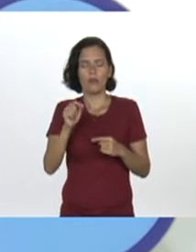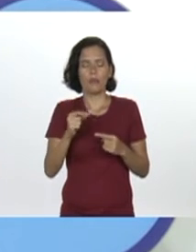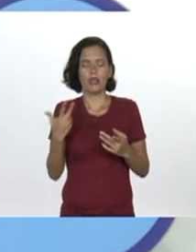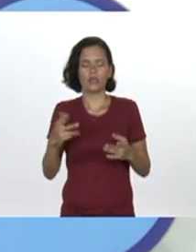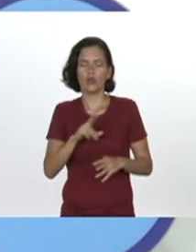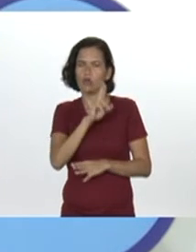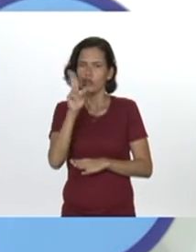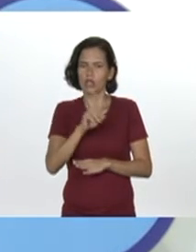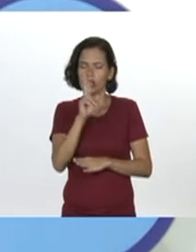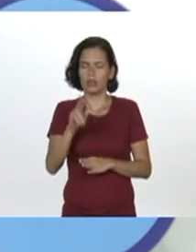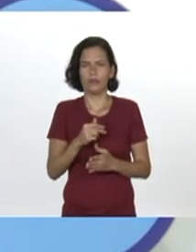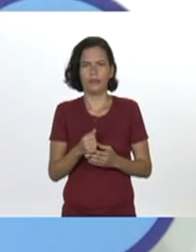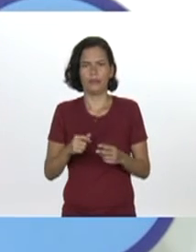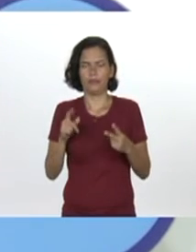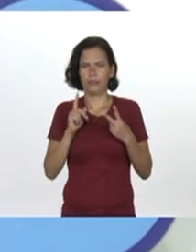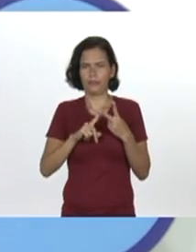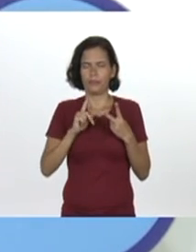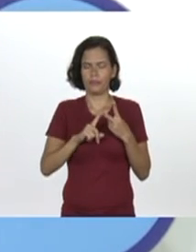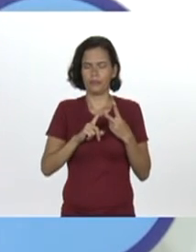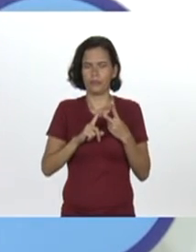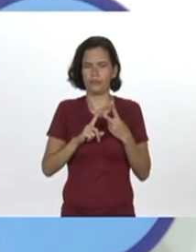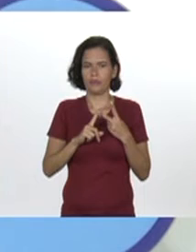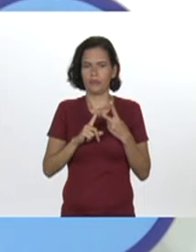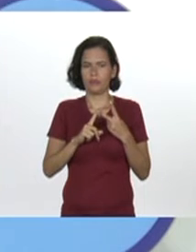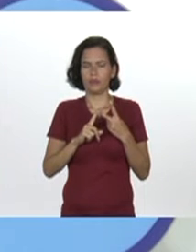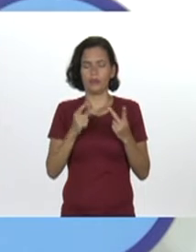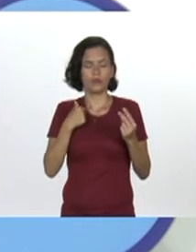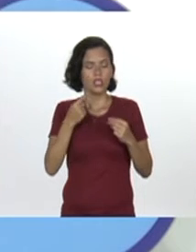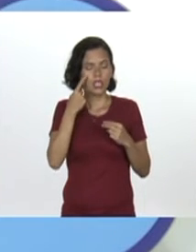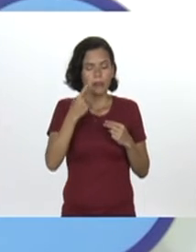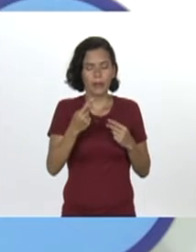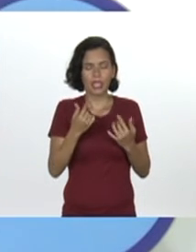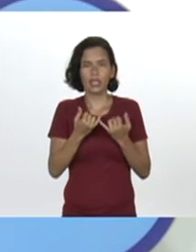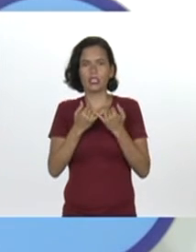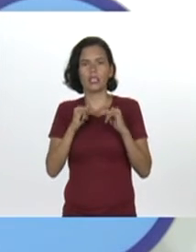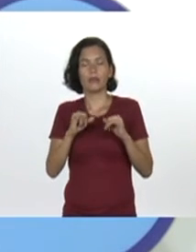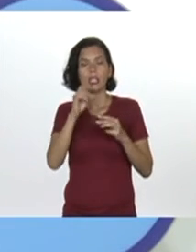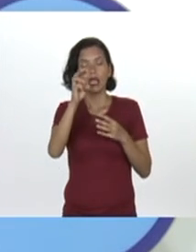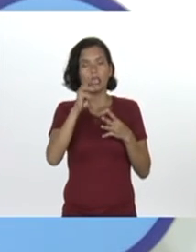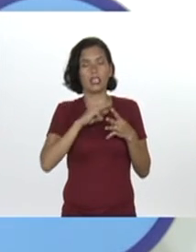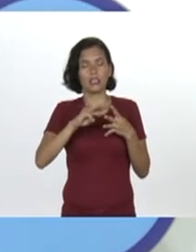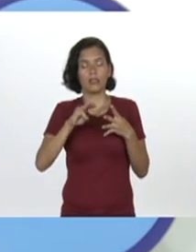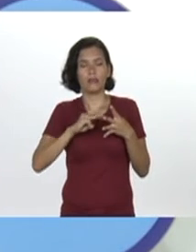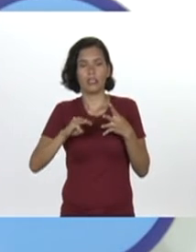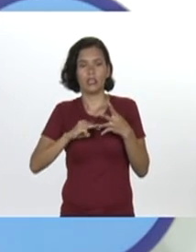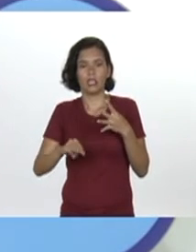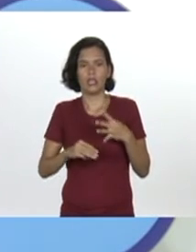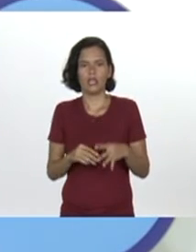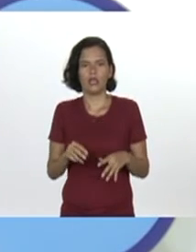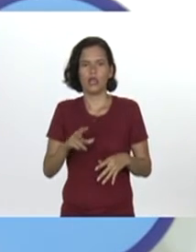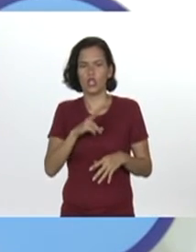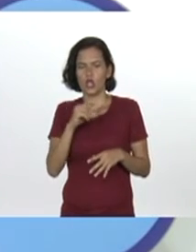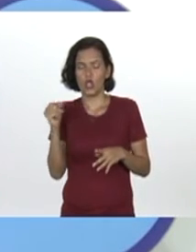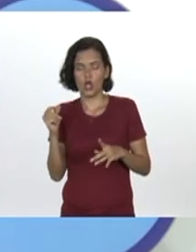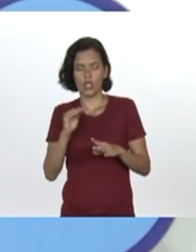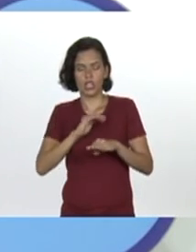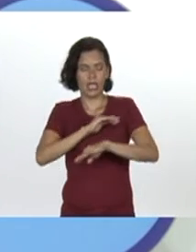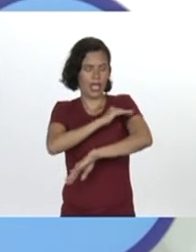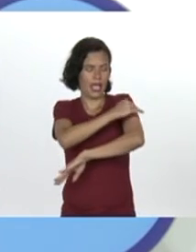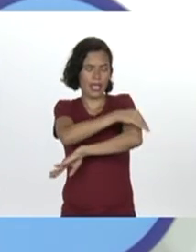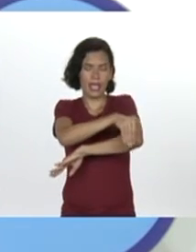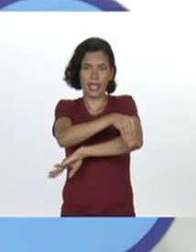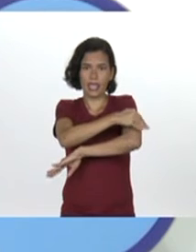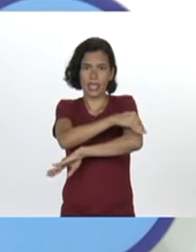de manipularlos. En segundo lugar, cerciorarse que al terminar ese material no tenga esquinas,